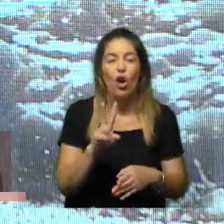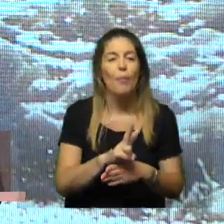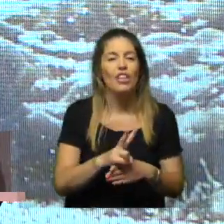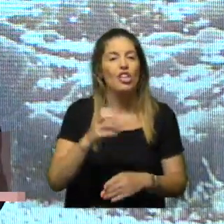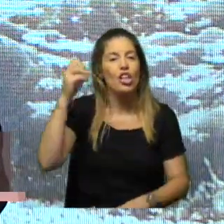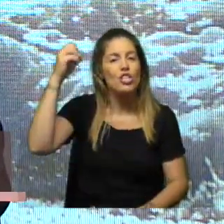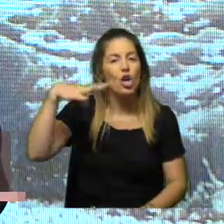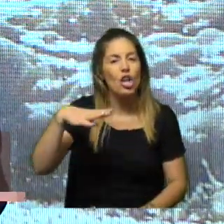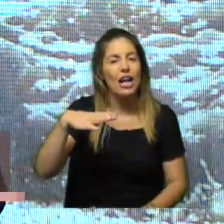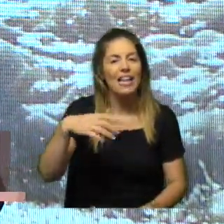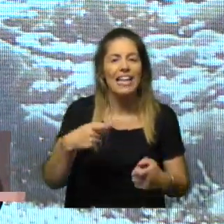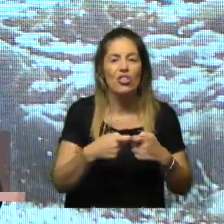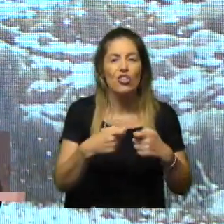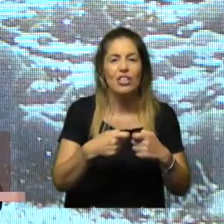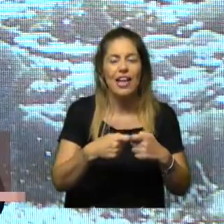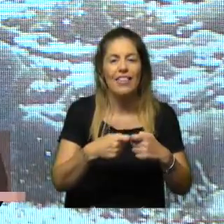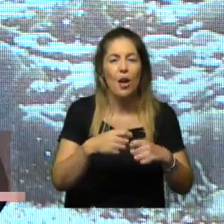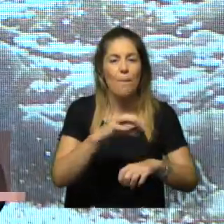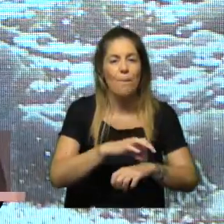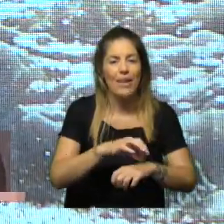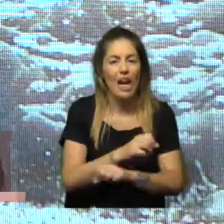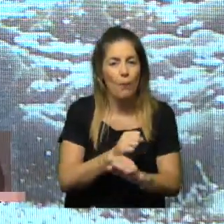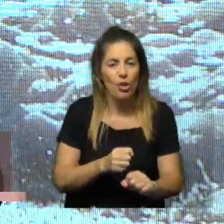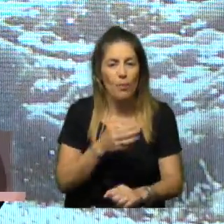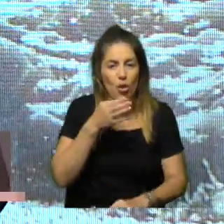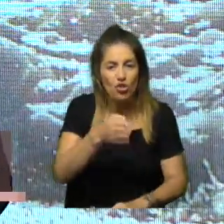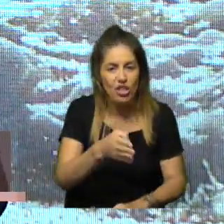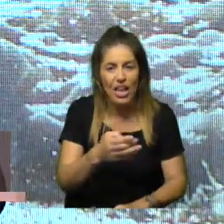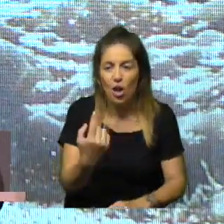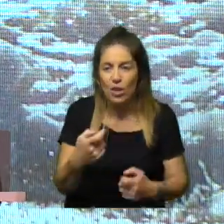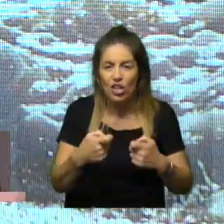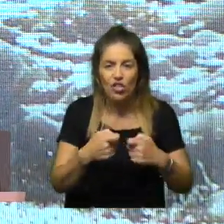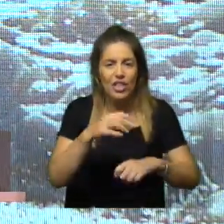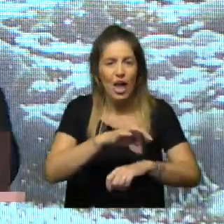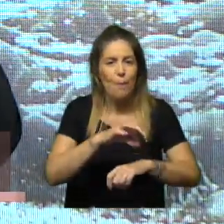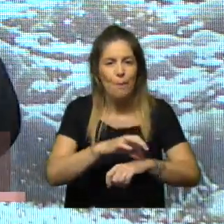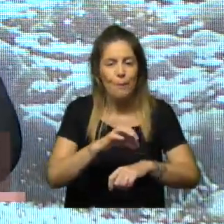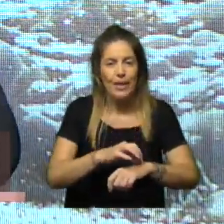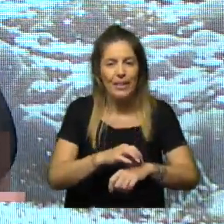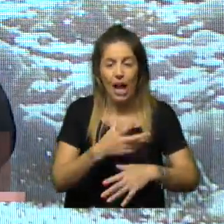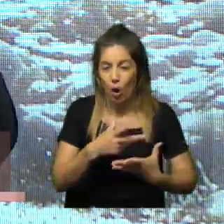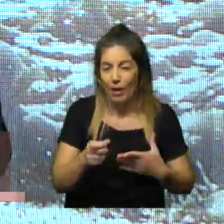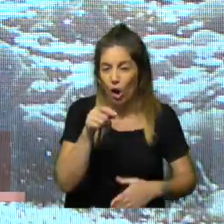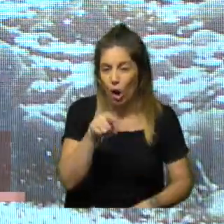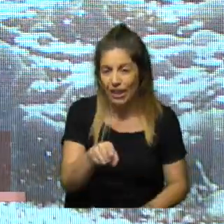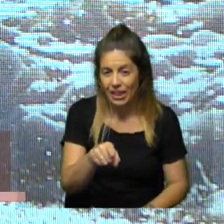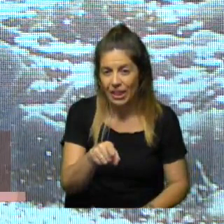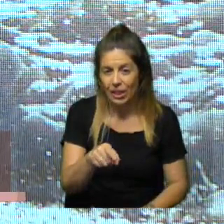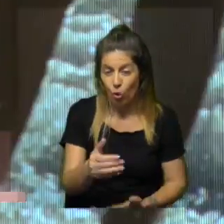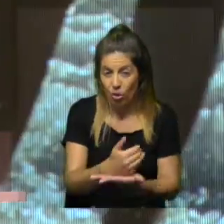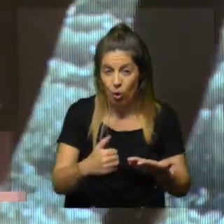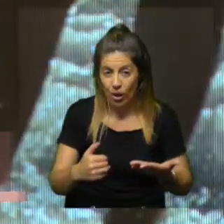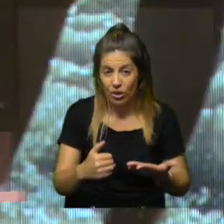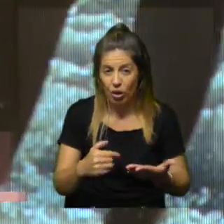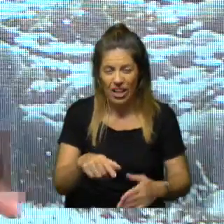solares en las mutualistas. ¿Podemos ir a todas nuestras mutualistas, por ejemplo, a comprarlo allí, subvencionado? Sí.